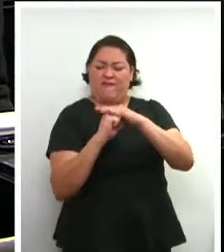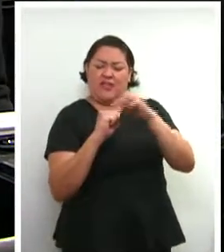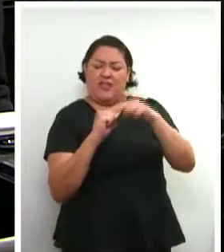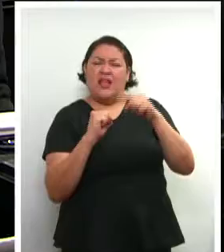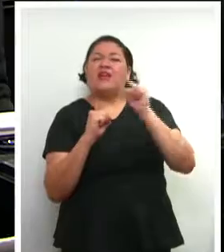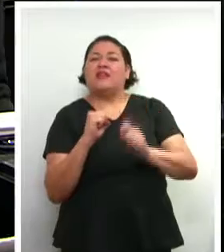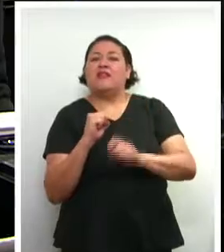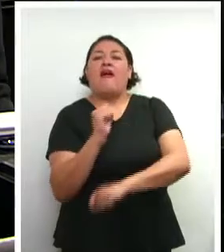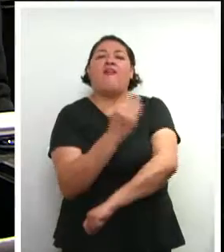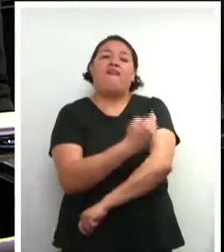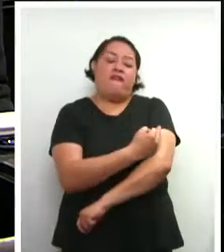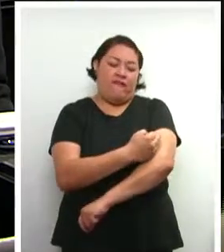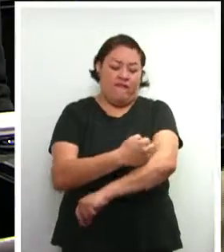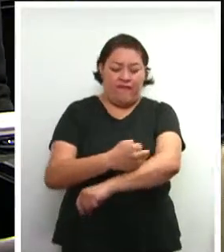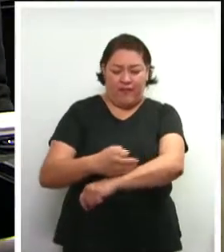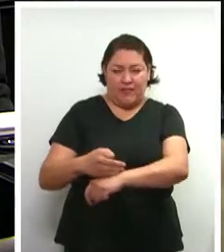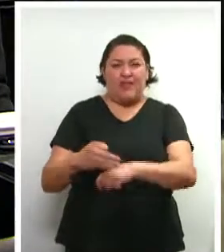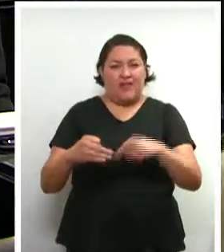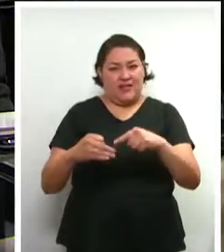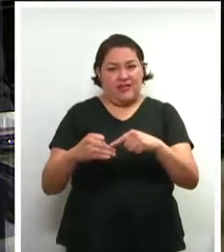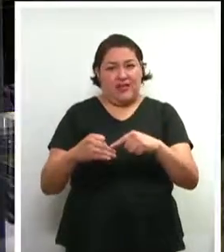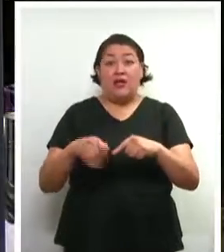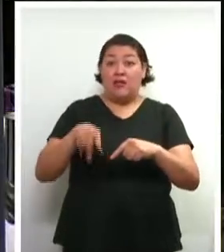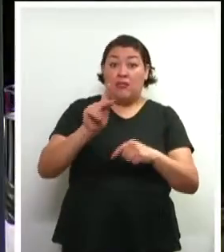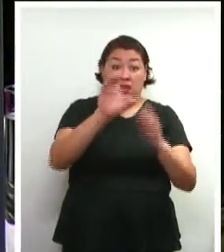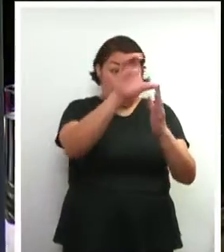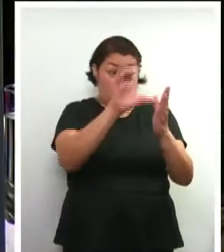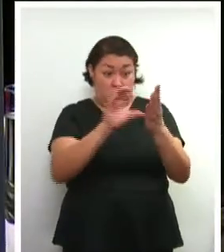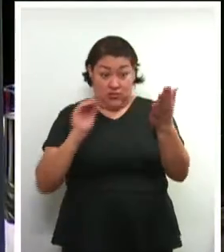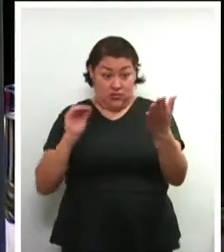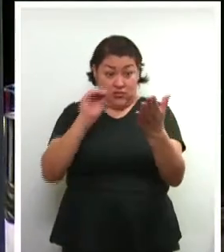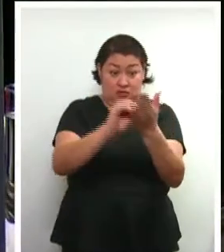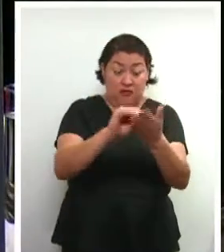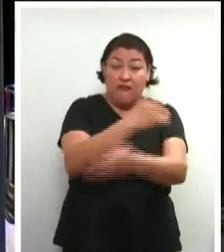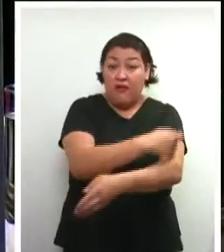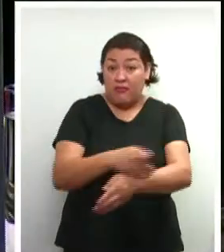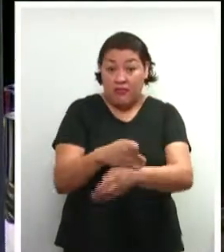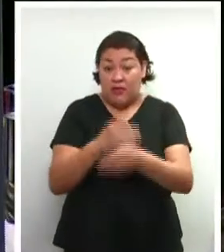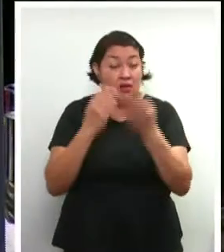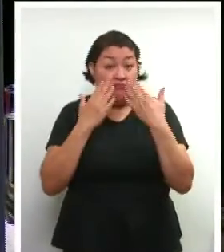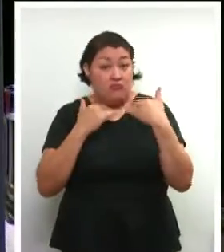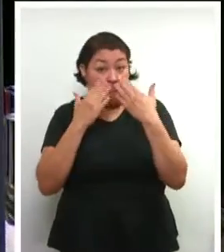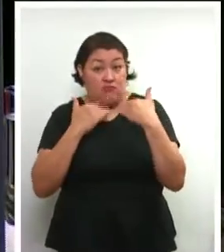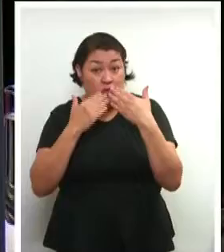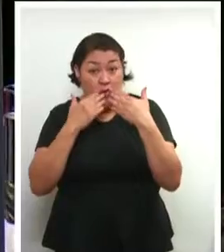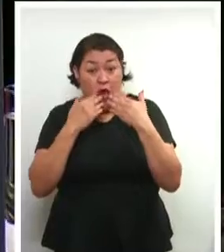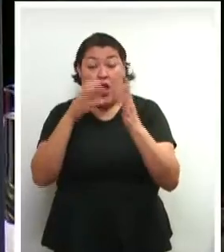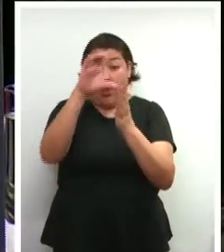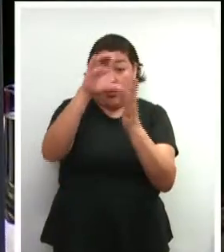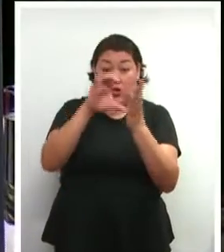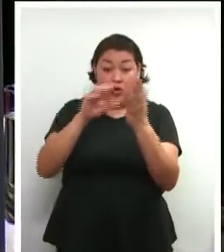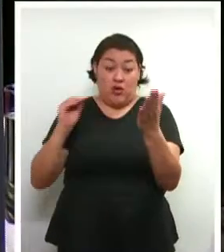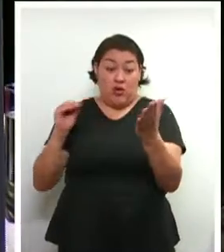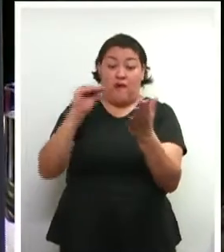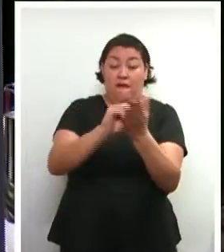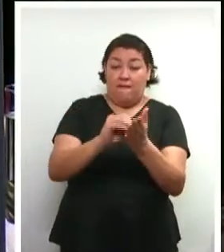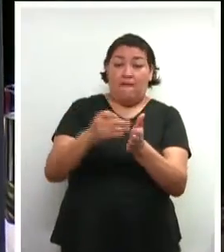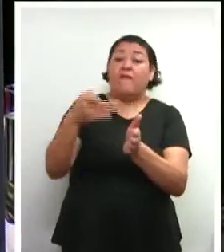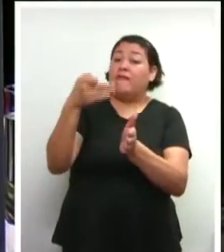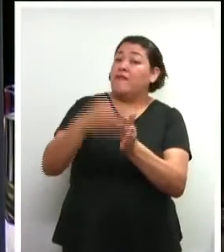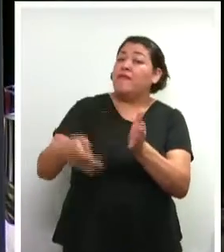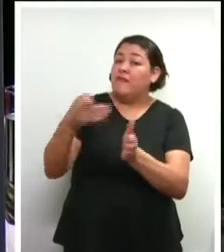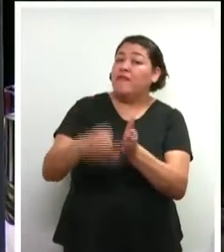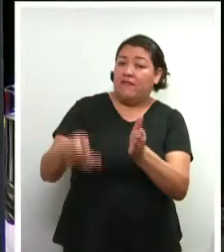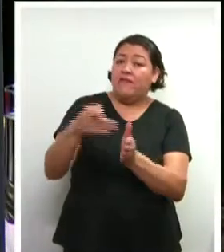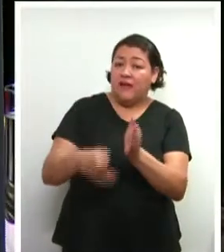esta Constitución no se encuentra protegida. Hemos quedado endeudados en esta Constitución con las familias de nuestra Ciudad